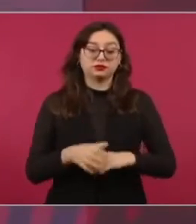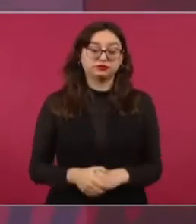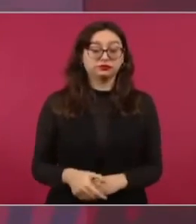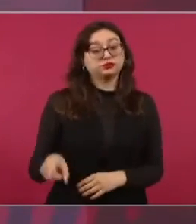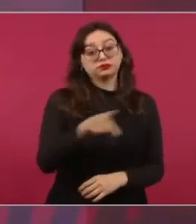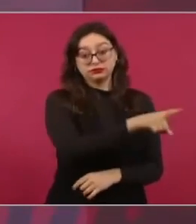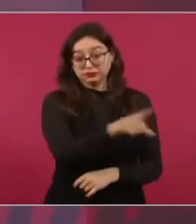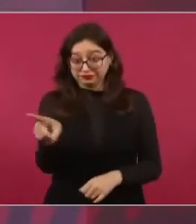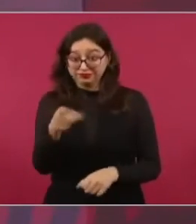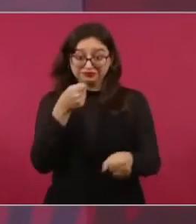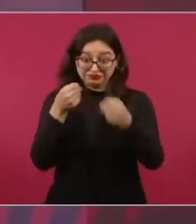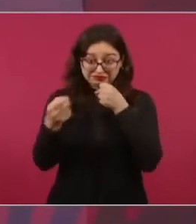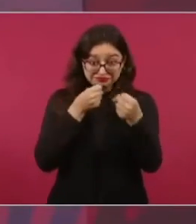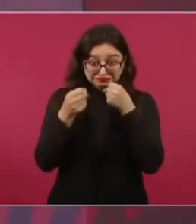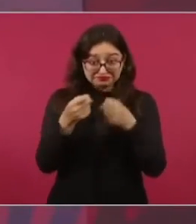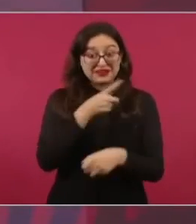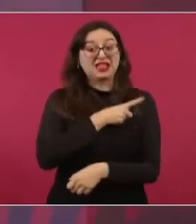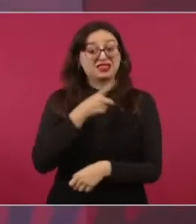ustedes.